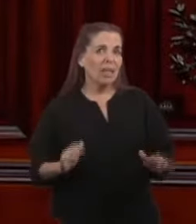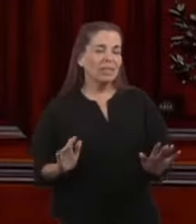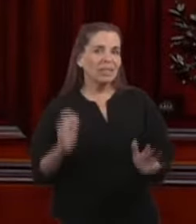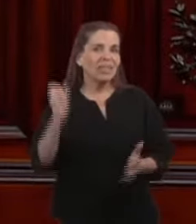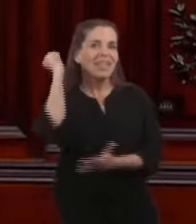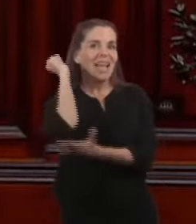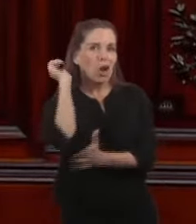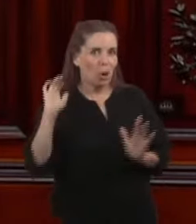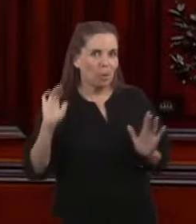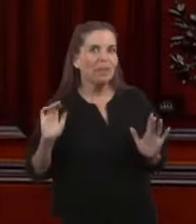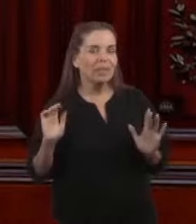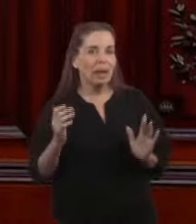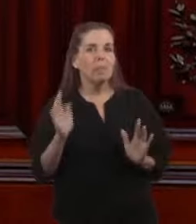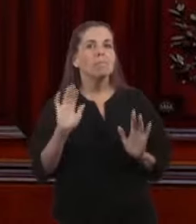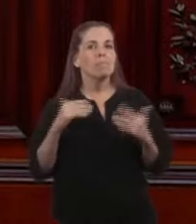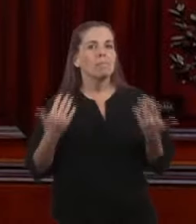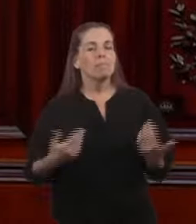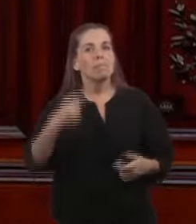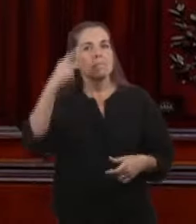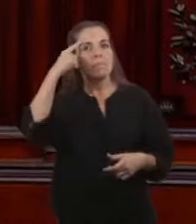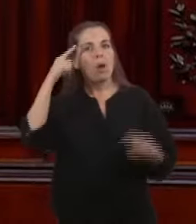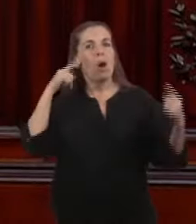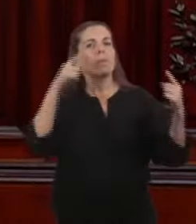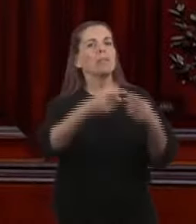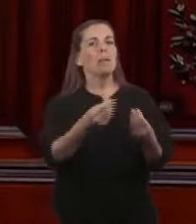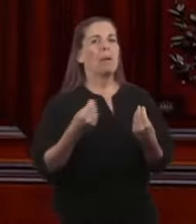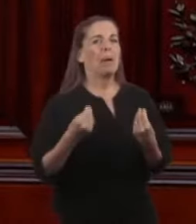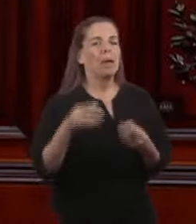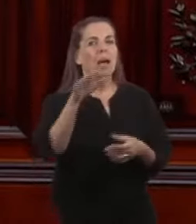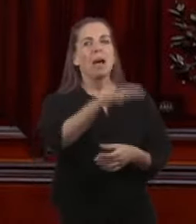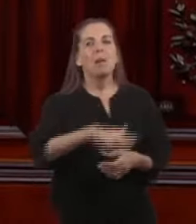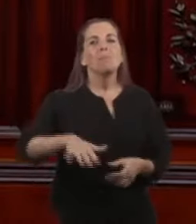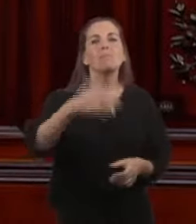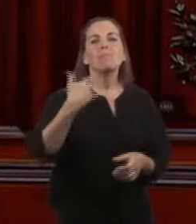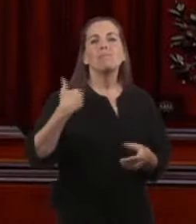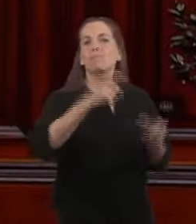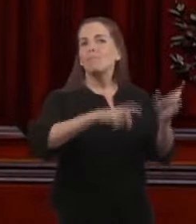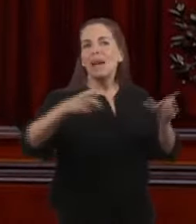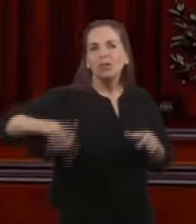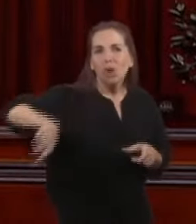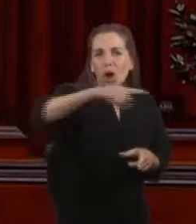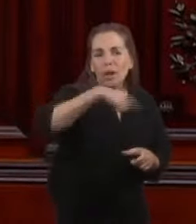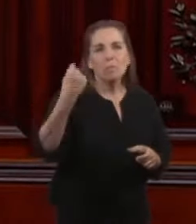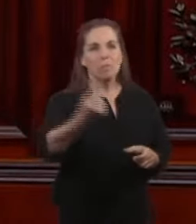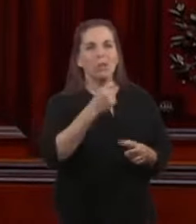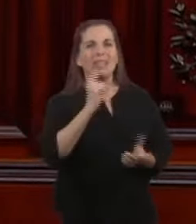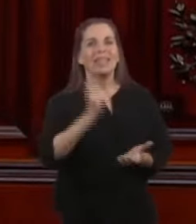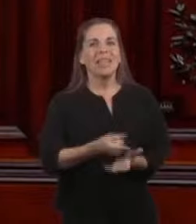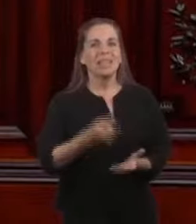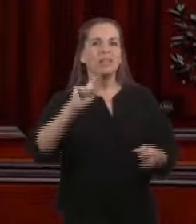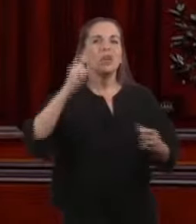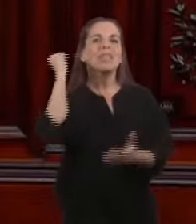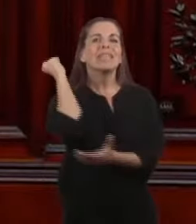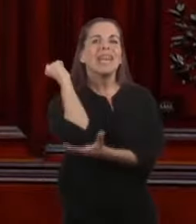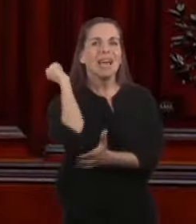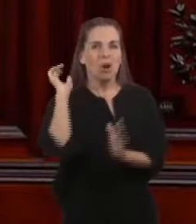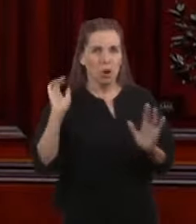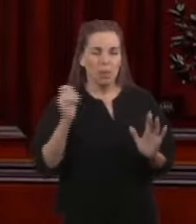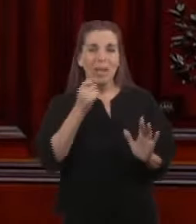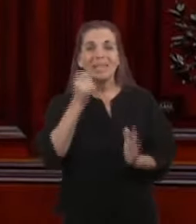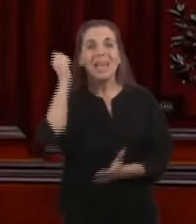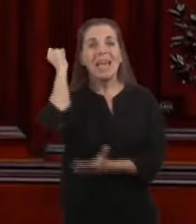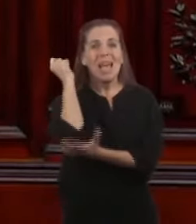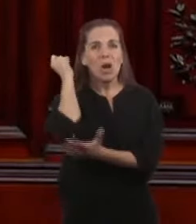profesional para mí el destino de un pueblo se juega en las definiciones económicas que toma porque solo sobre la base de una economía